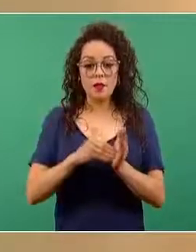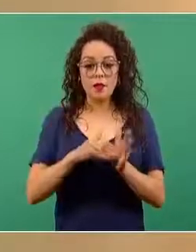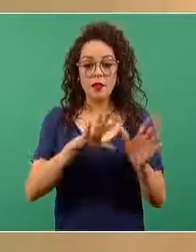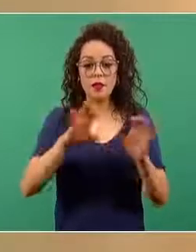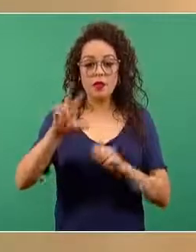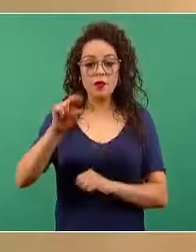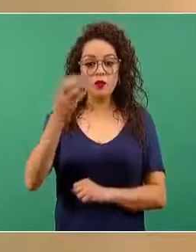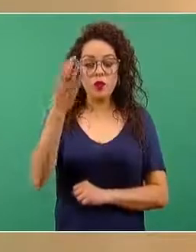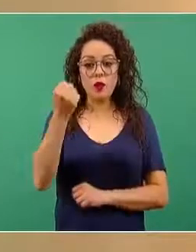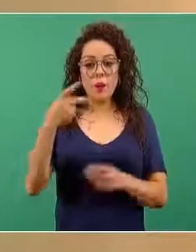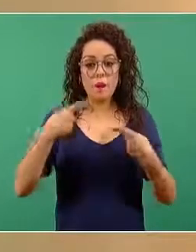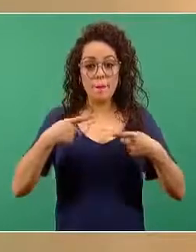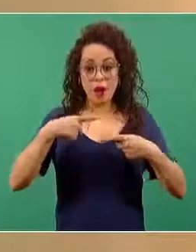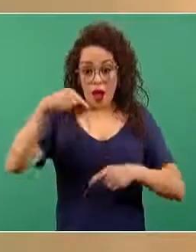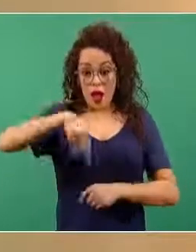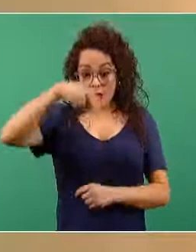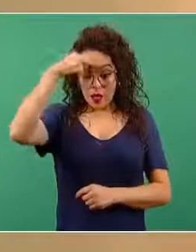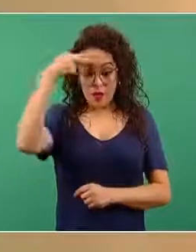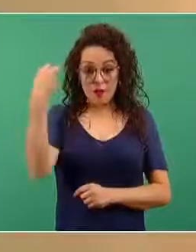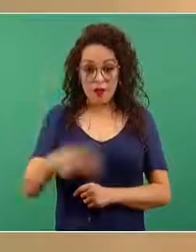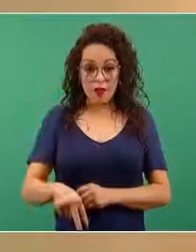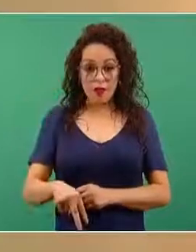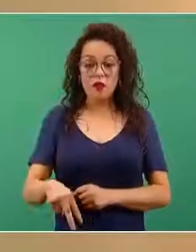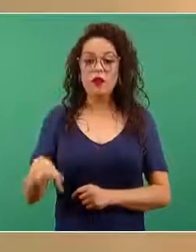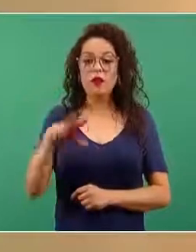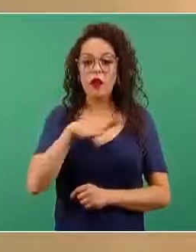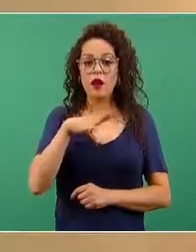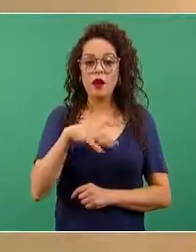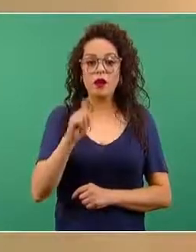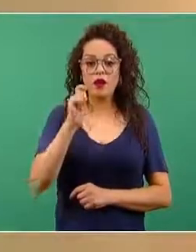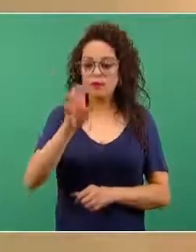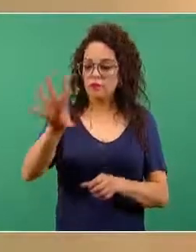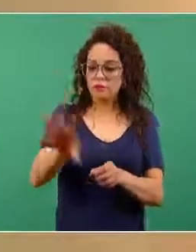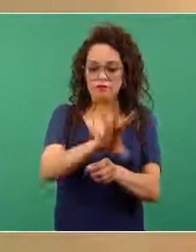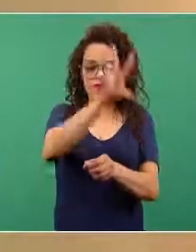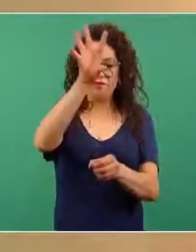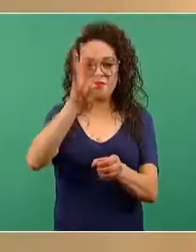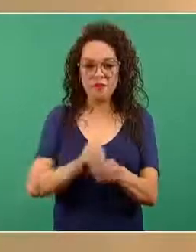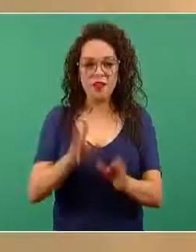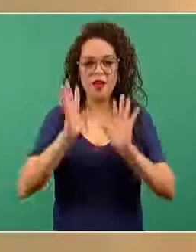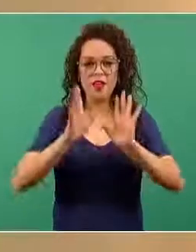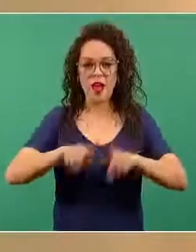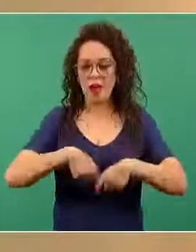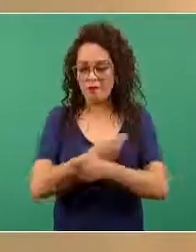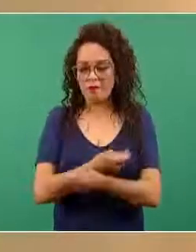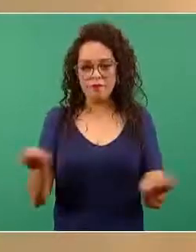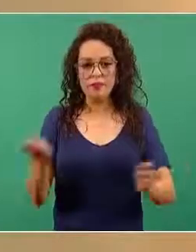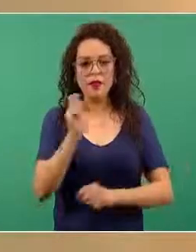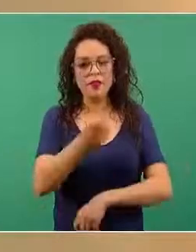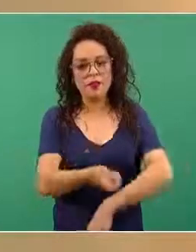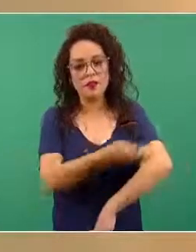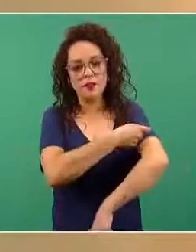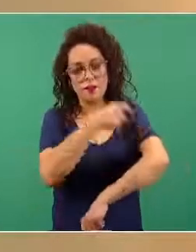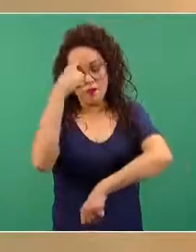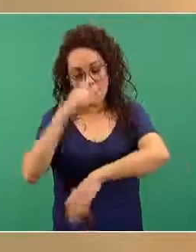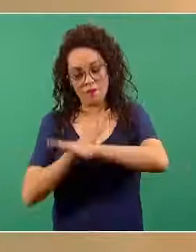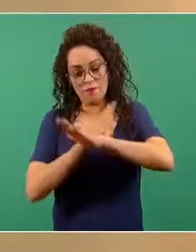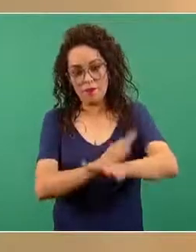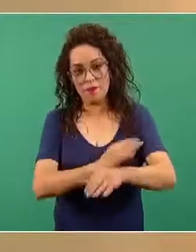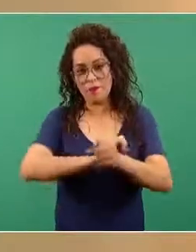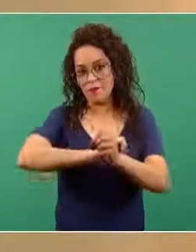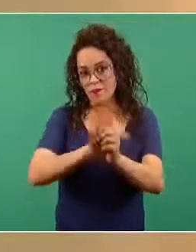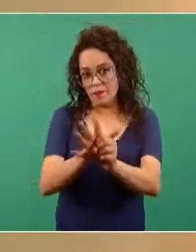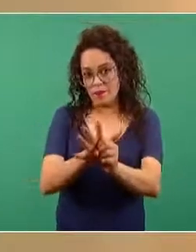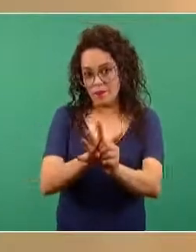607.589 personas en nuestro país cuentan con un esquema completo de vacunación contra la COVID-19.